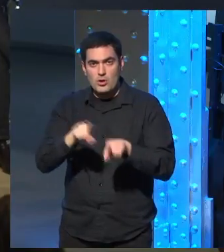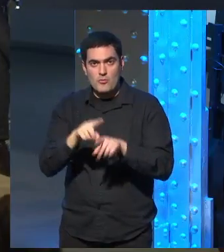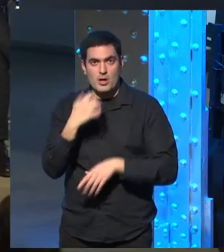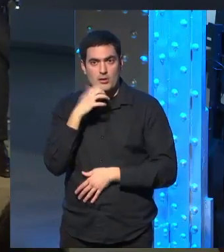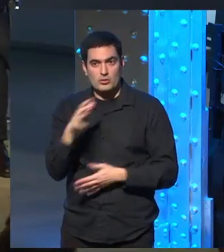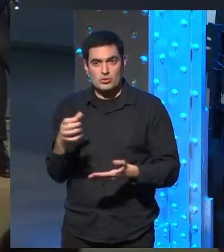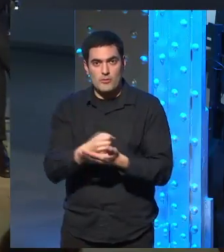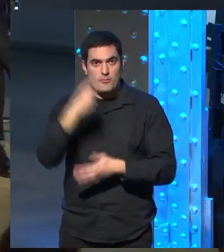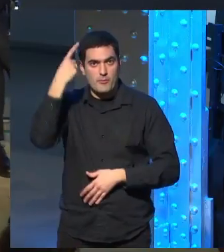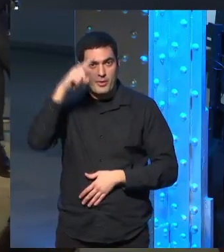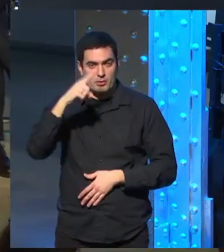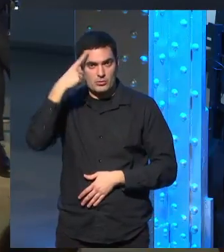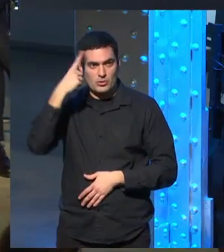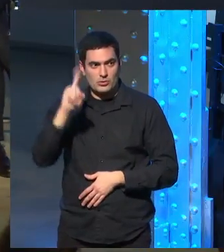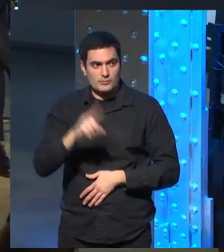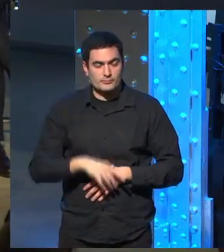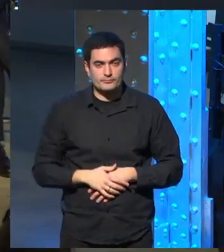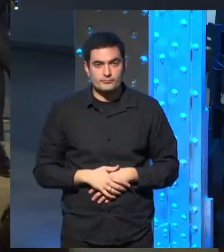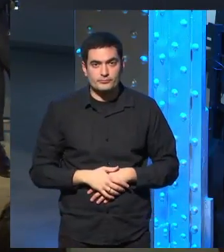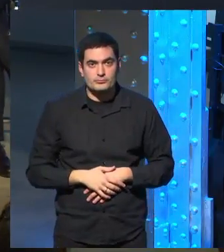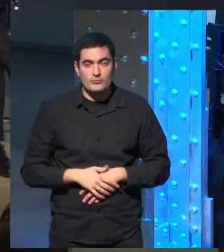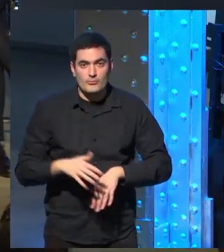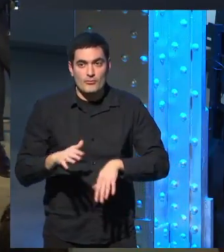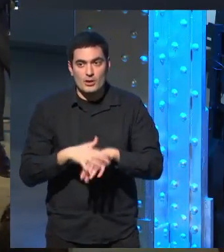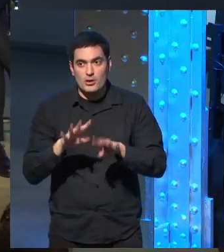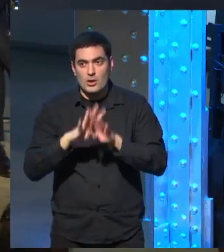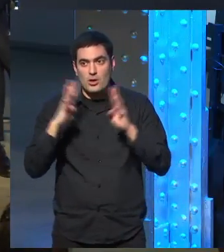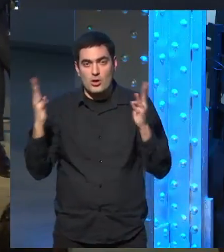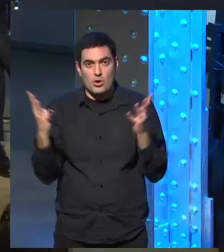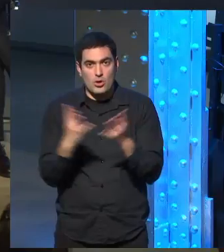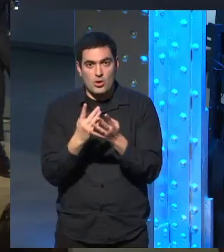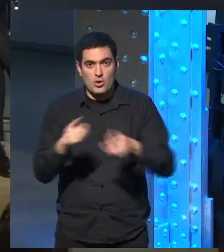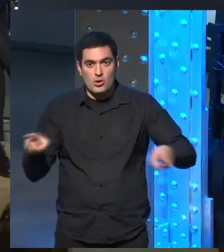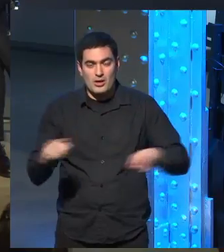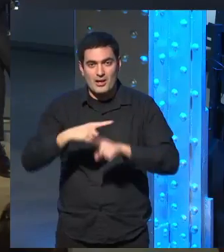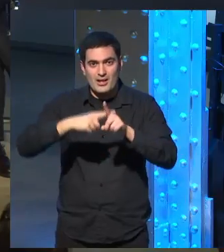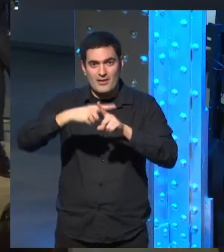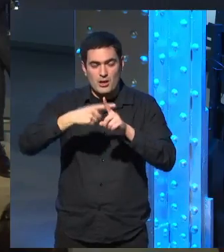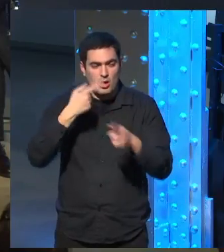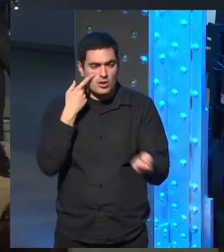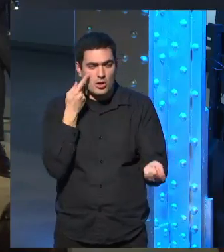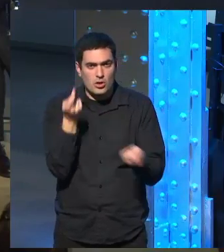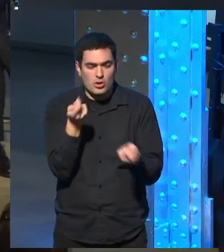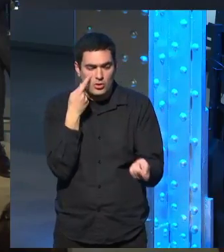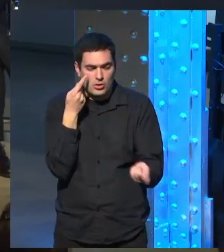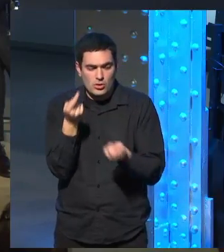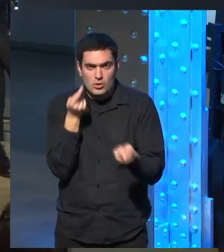el mundo lo sabe, en una obra como el concierto para orquesta, llega a un nivel de control